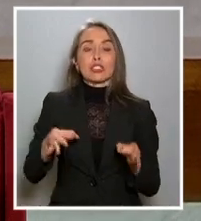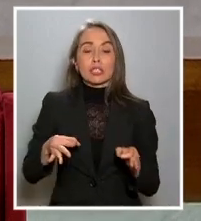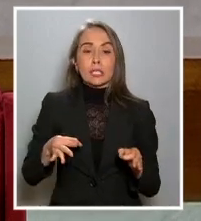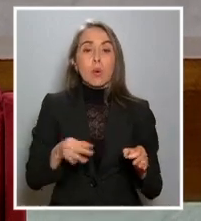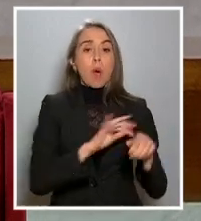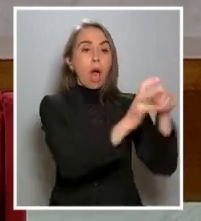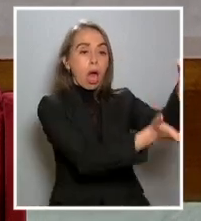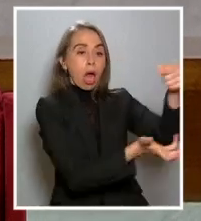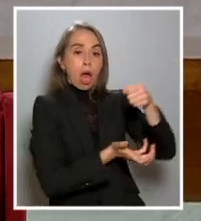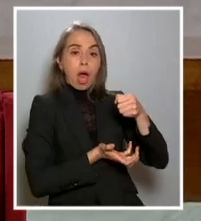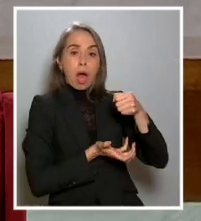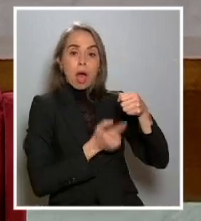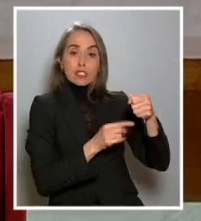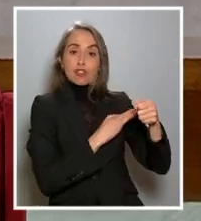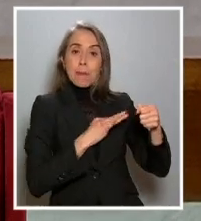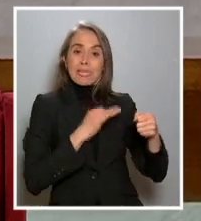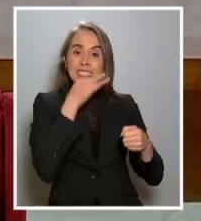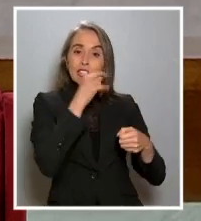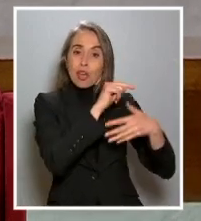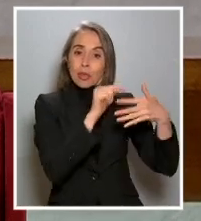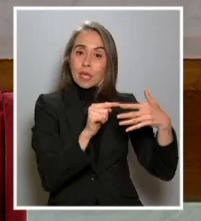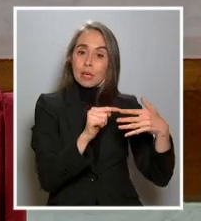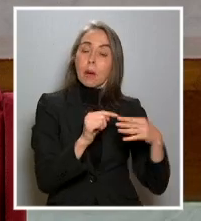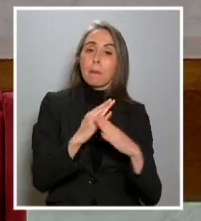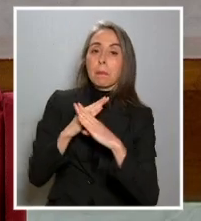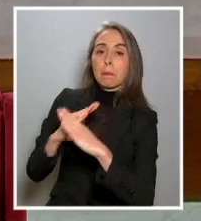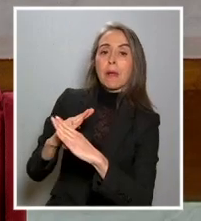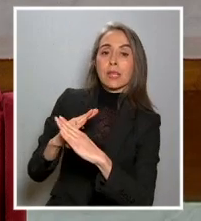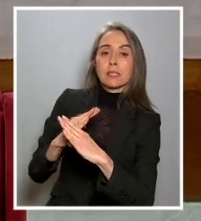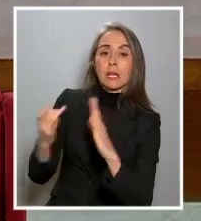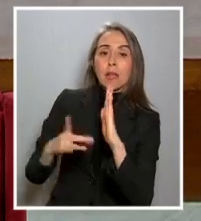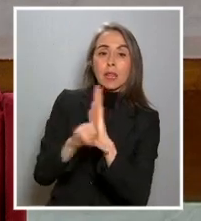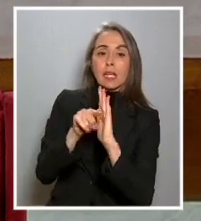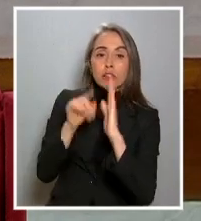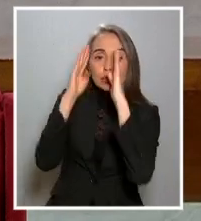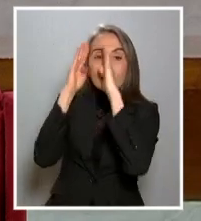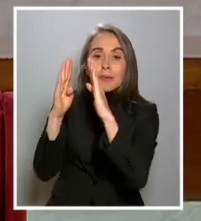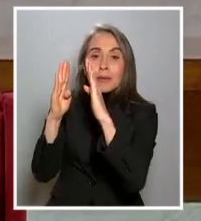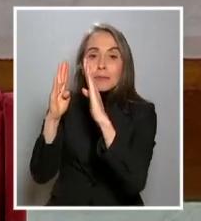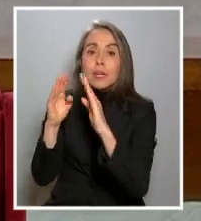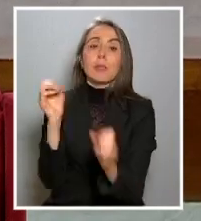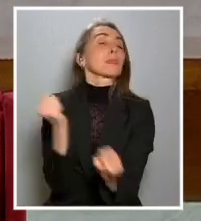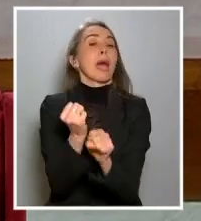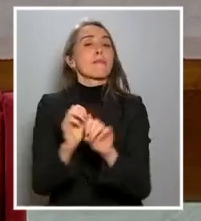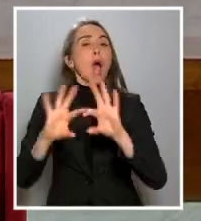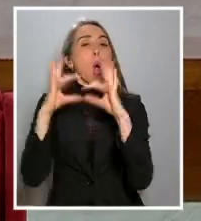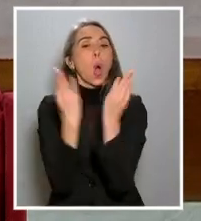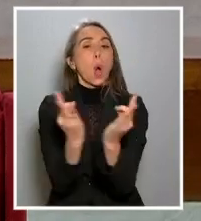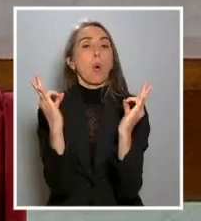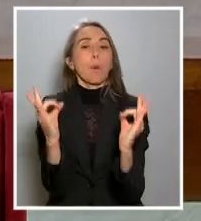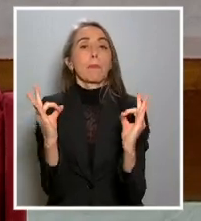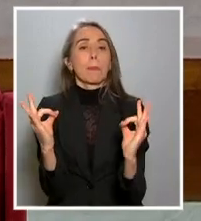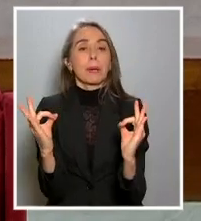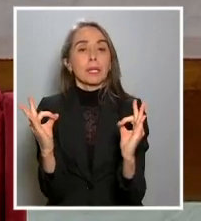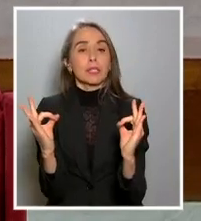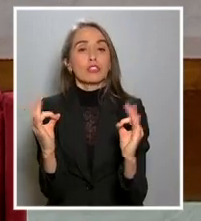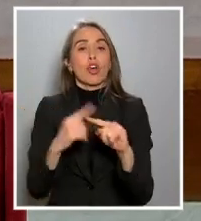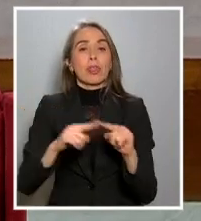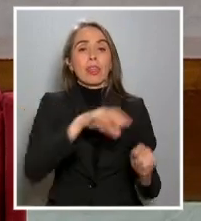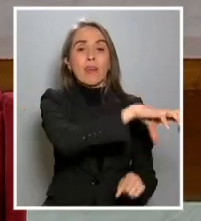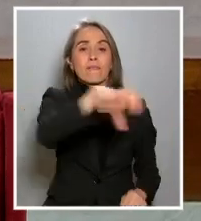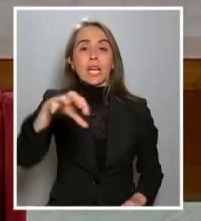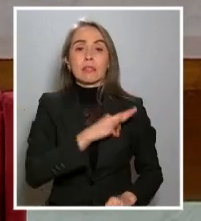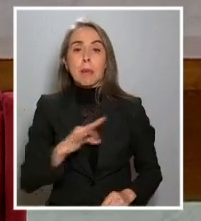poder dedicarlos exclusivamente a las tareas de prevención del delito. Así aseguramos un trabajo integral que sea